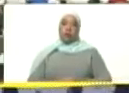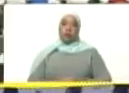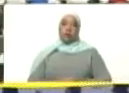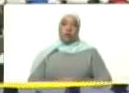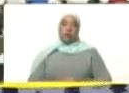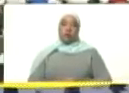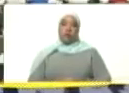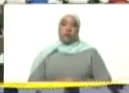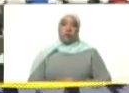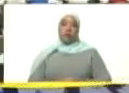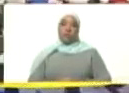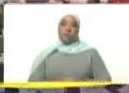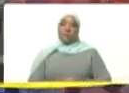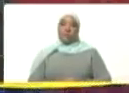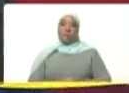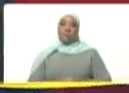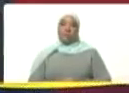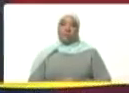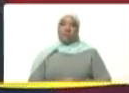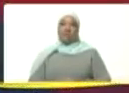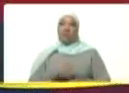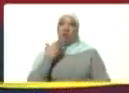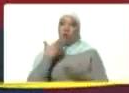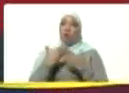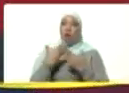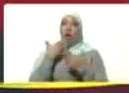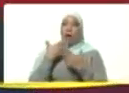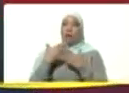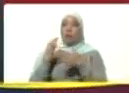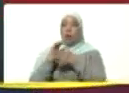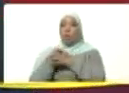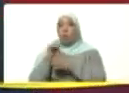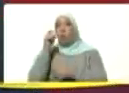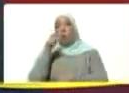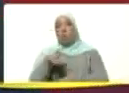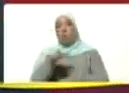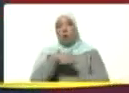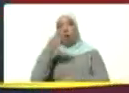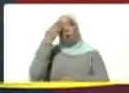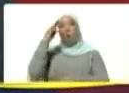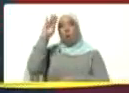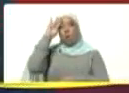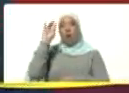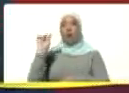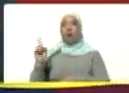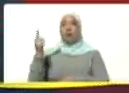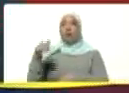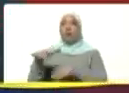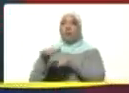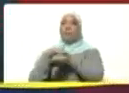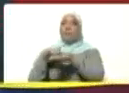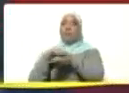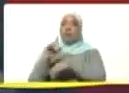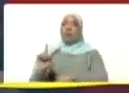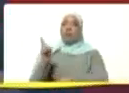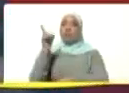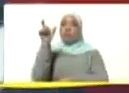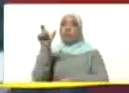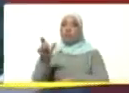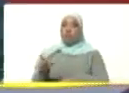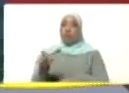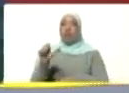Bueno, le damos las gracias al querido amigo del pueblo cubano, Ra González, primer ministro de San Vicente y la